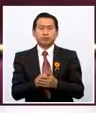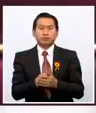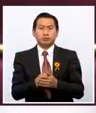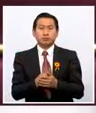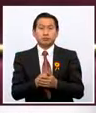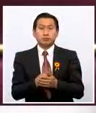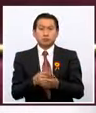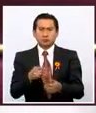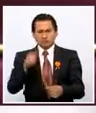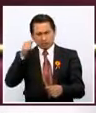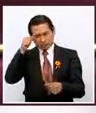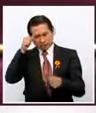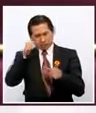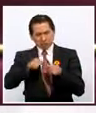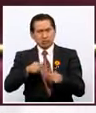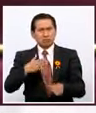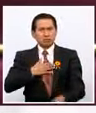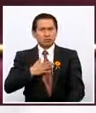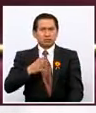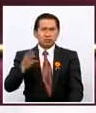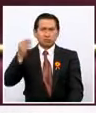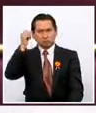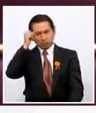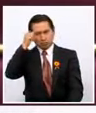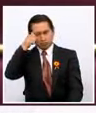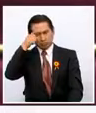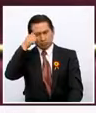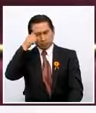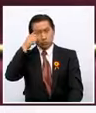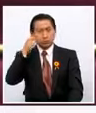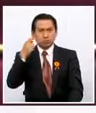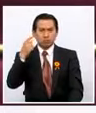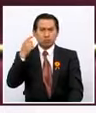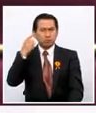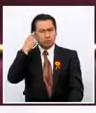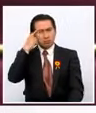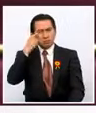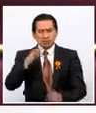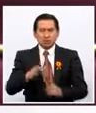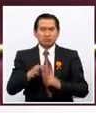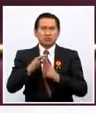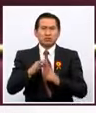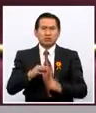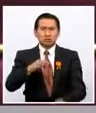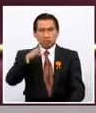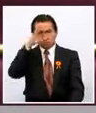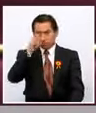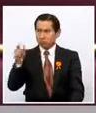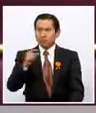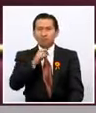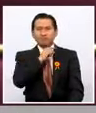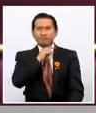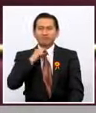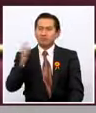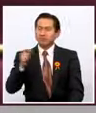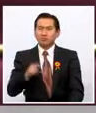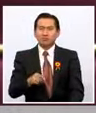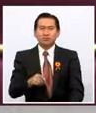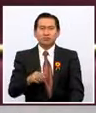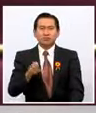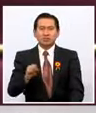recuerdos guardo un sitio especial para monseñor eugenio scarpellini